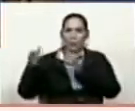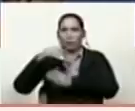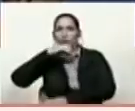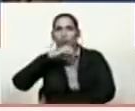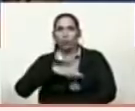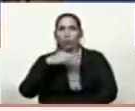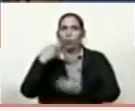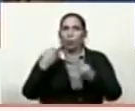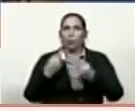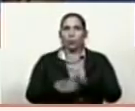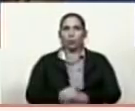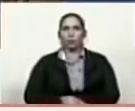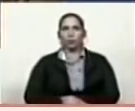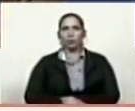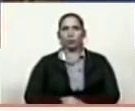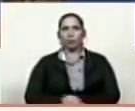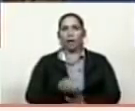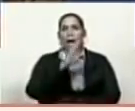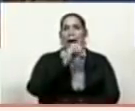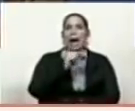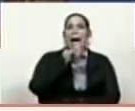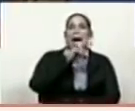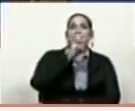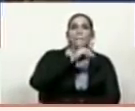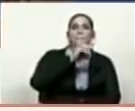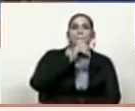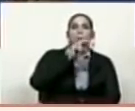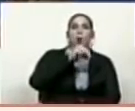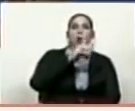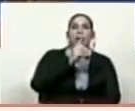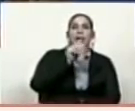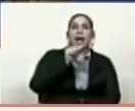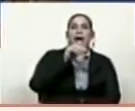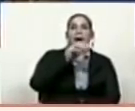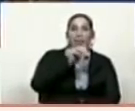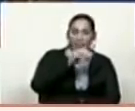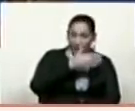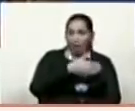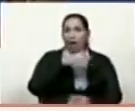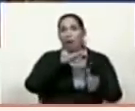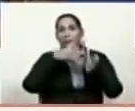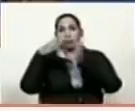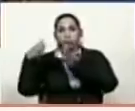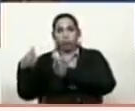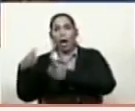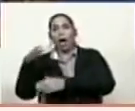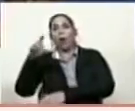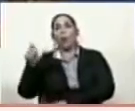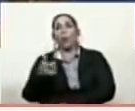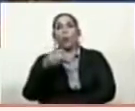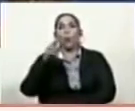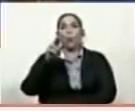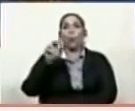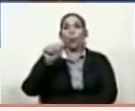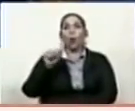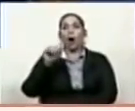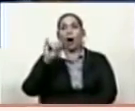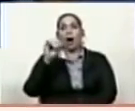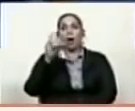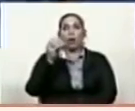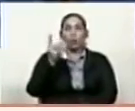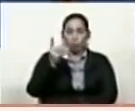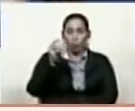la Carmonada a la Guaidonada. Si yo en lo particular puedo interpretar